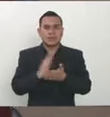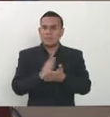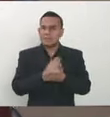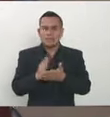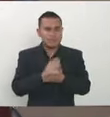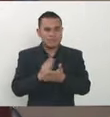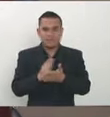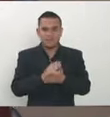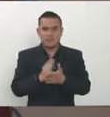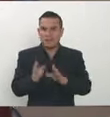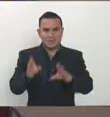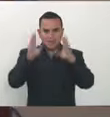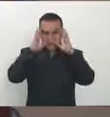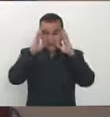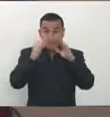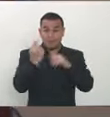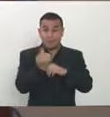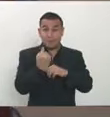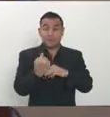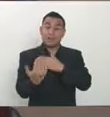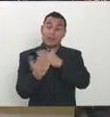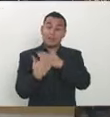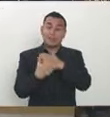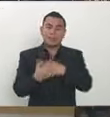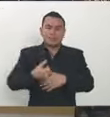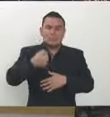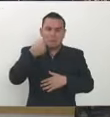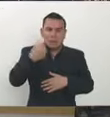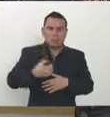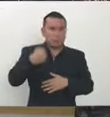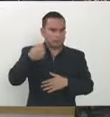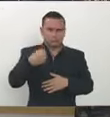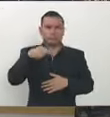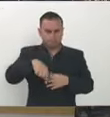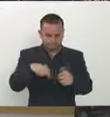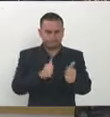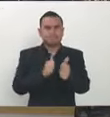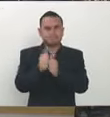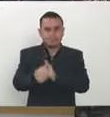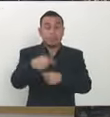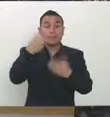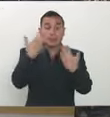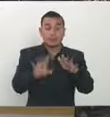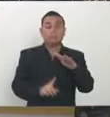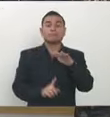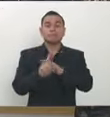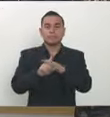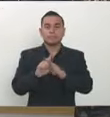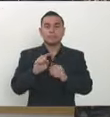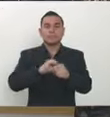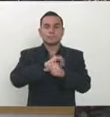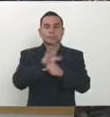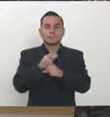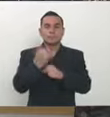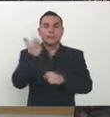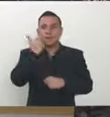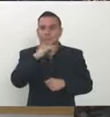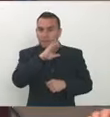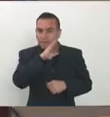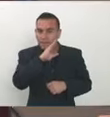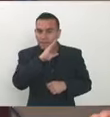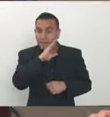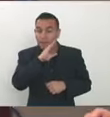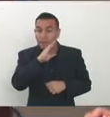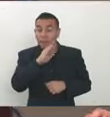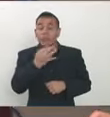a esperar y tomamos todas las medidas antes. Y ahora que tenemos el primer caso, ya está en construcción el hospital más grande de Latinoamérica para